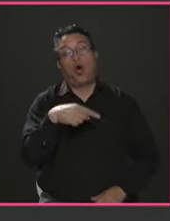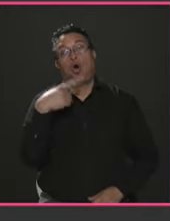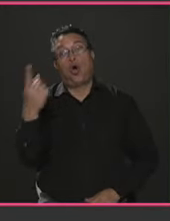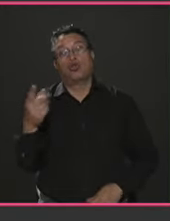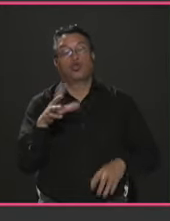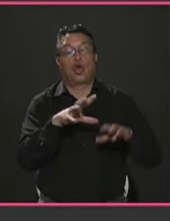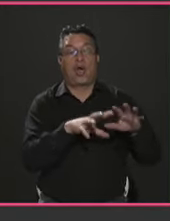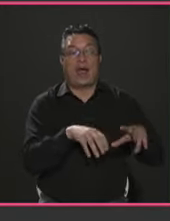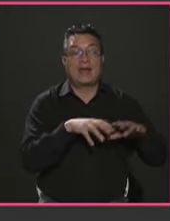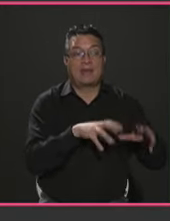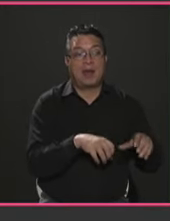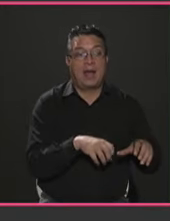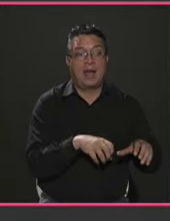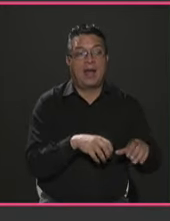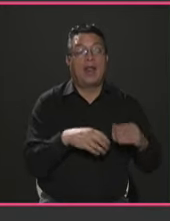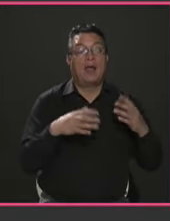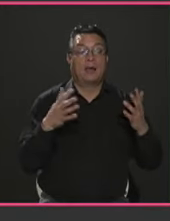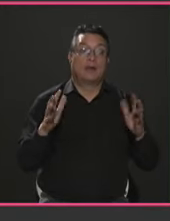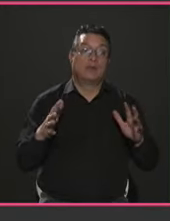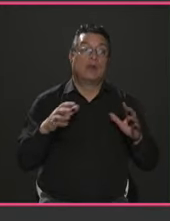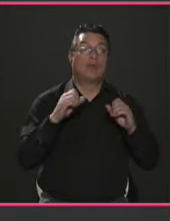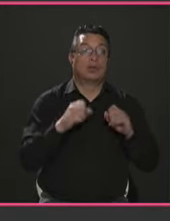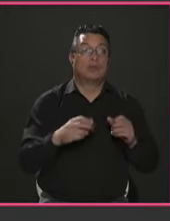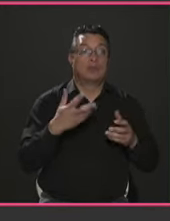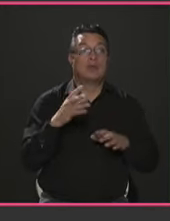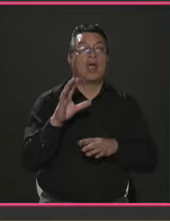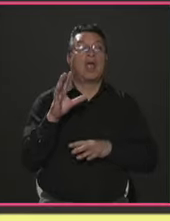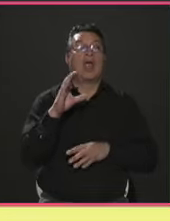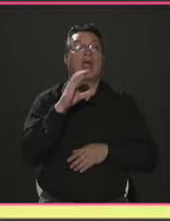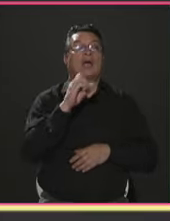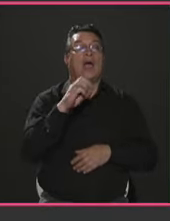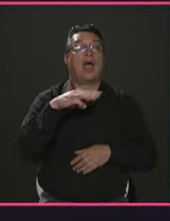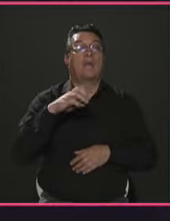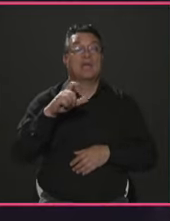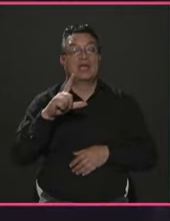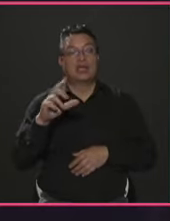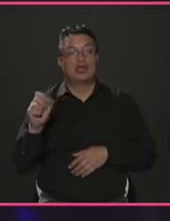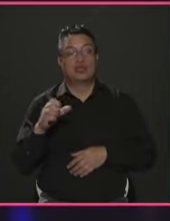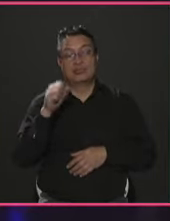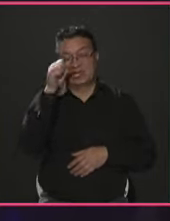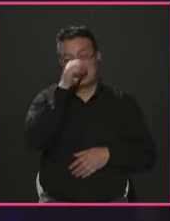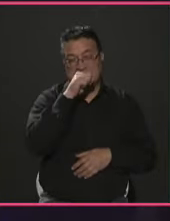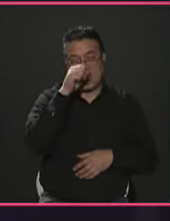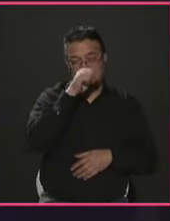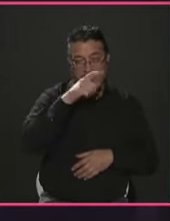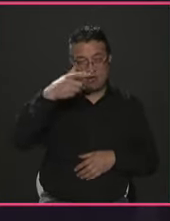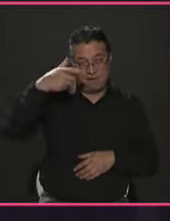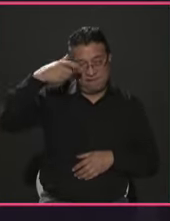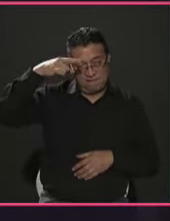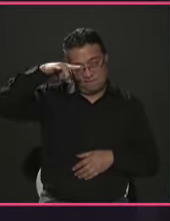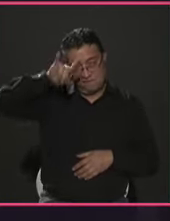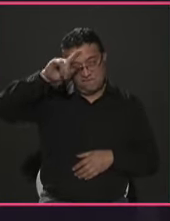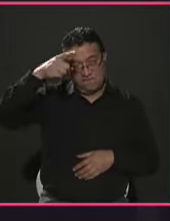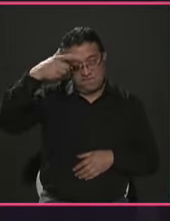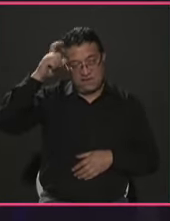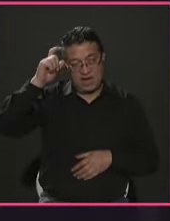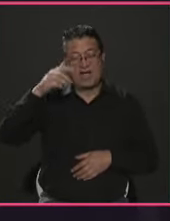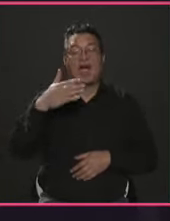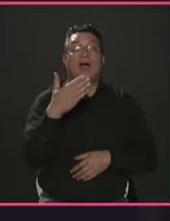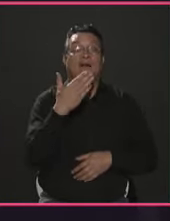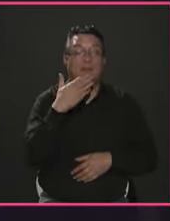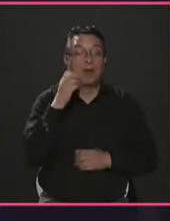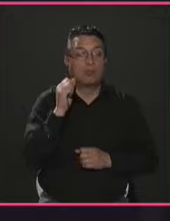de animal quizás un camello o un cerdo o una vaca y desde ese punto puede pasar al resto de las